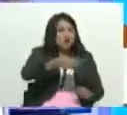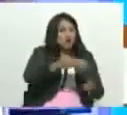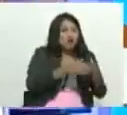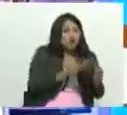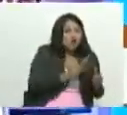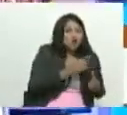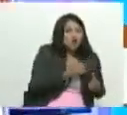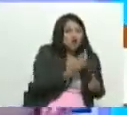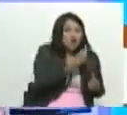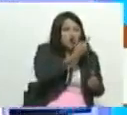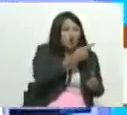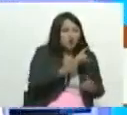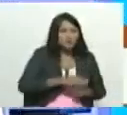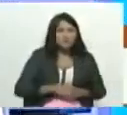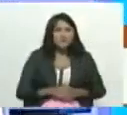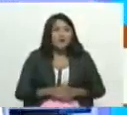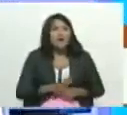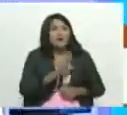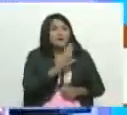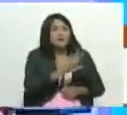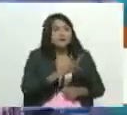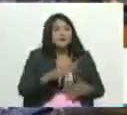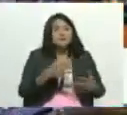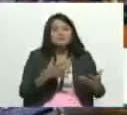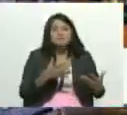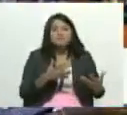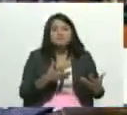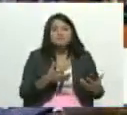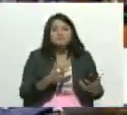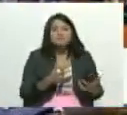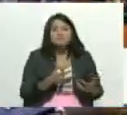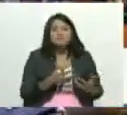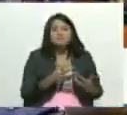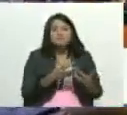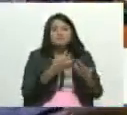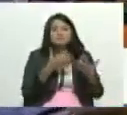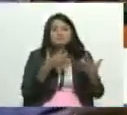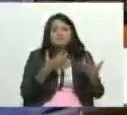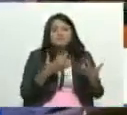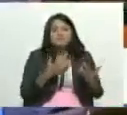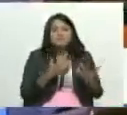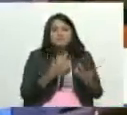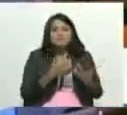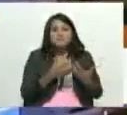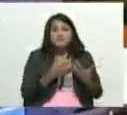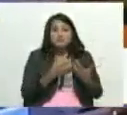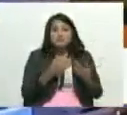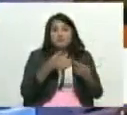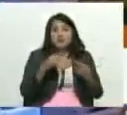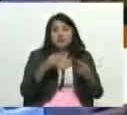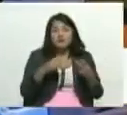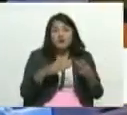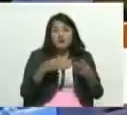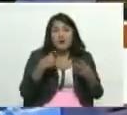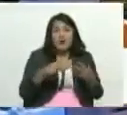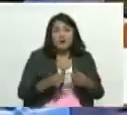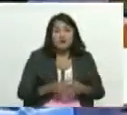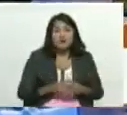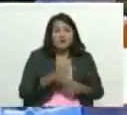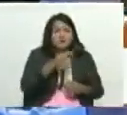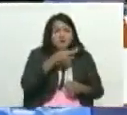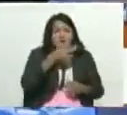otra etapa de la guerra la guerra de diferentes tipos Bueno vamos a hablar